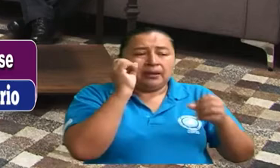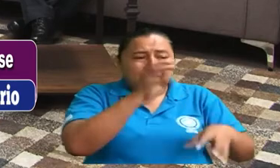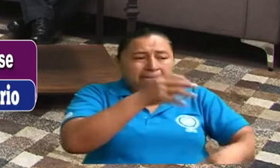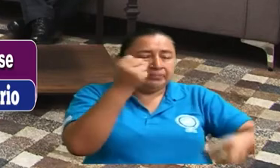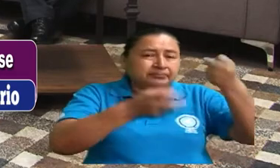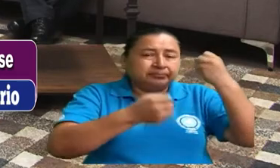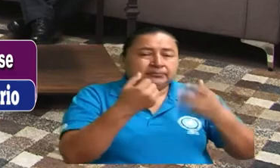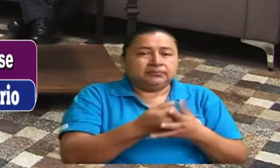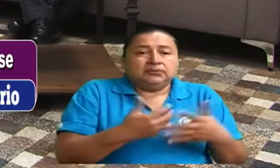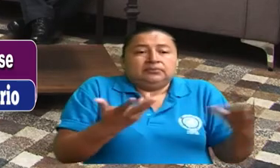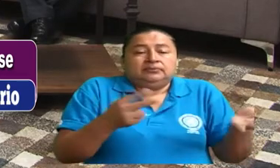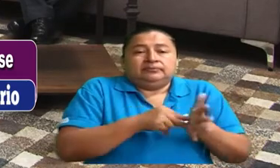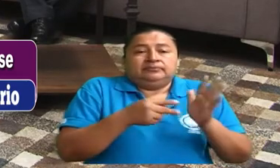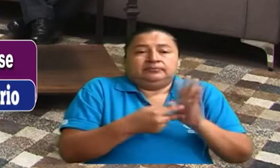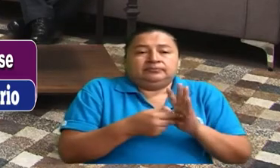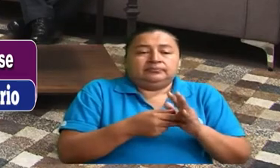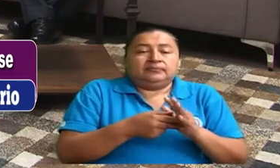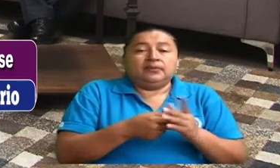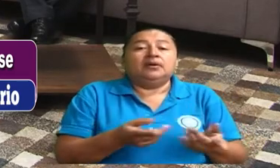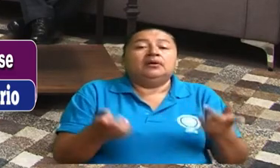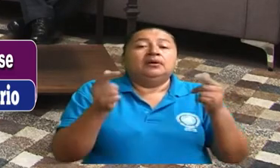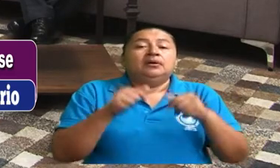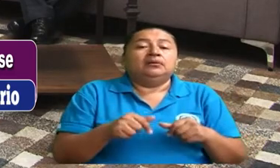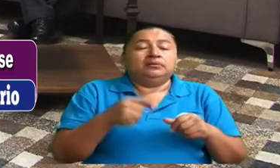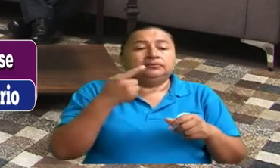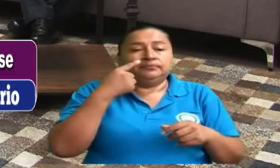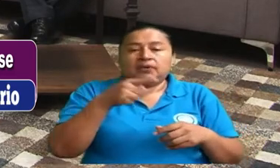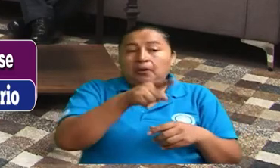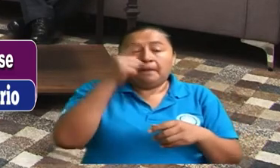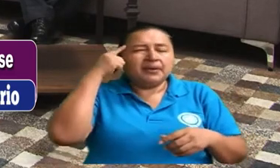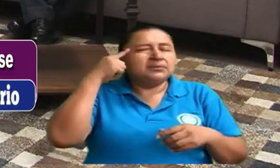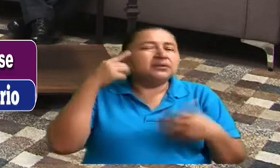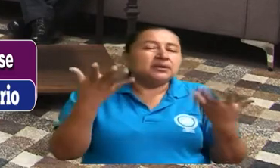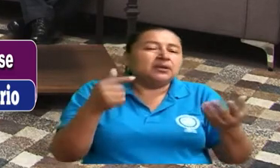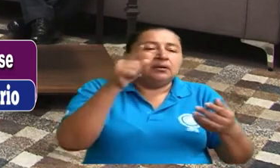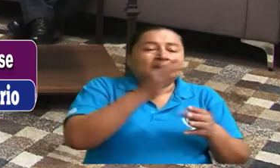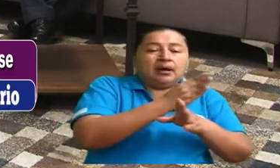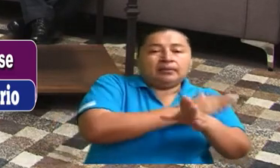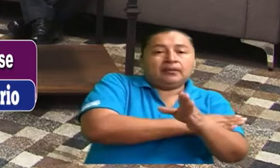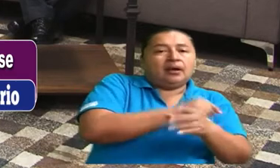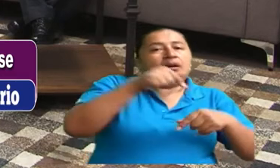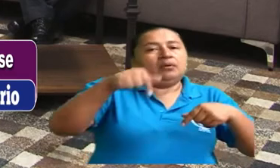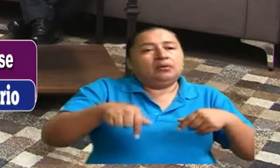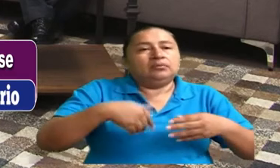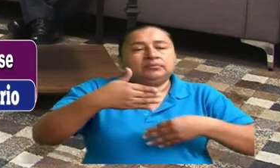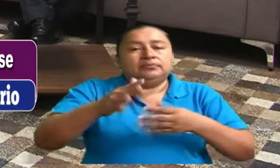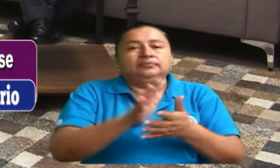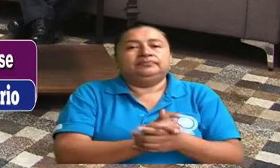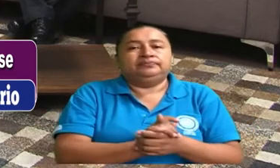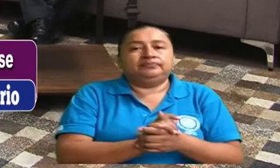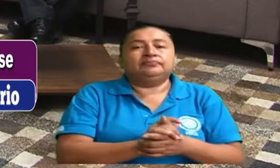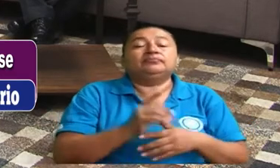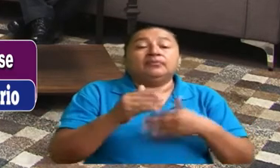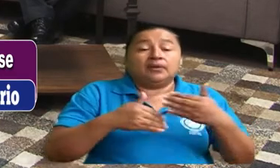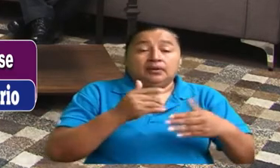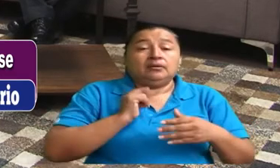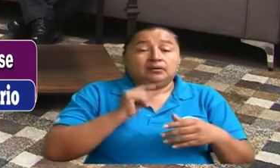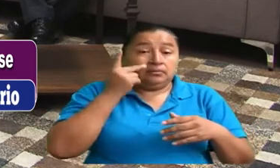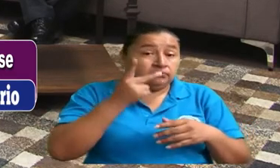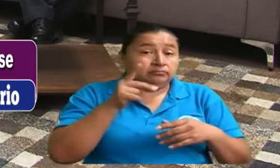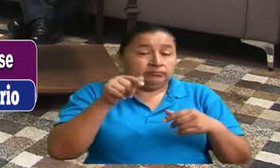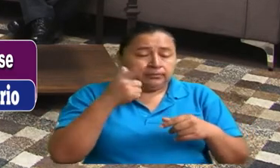¿qué te quiero decir con esto? ¿Y qué opinan ellos ahora de la transformación, lo que había antes y lo que hay hoy en la Chureca? Bueno, refiriéndonos al caso de la Chureca. A eso vamos, ¿verdad? De